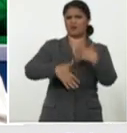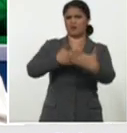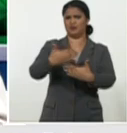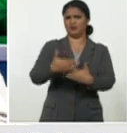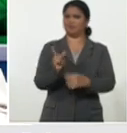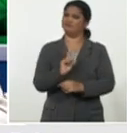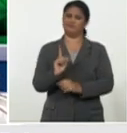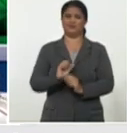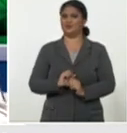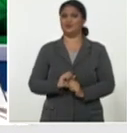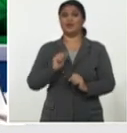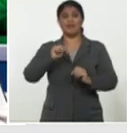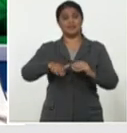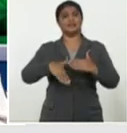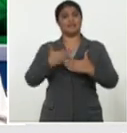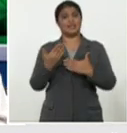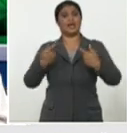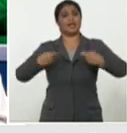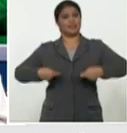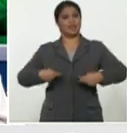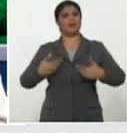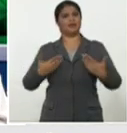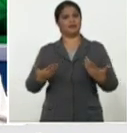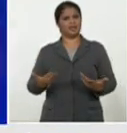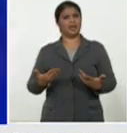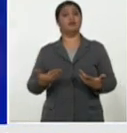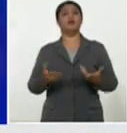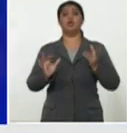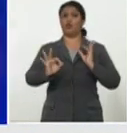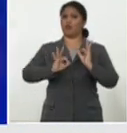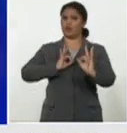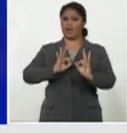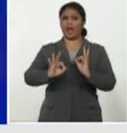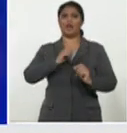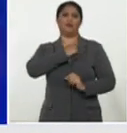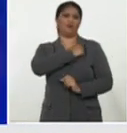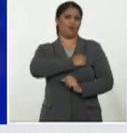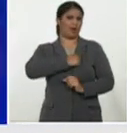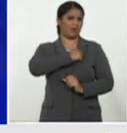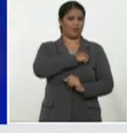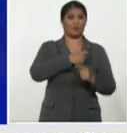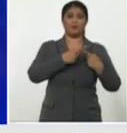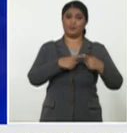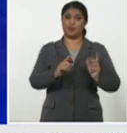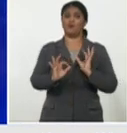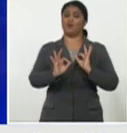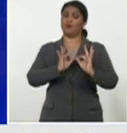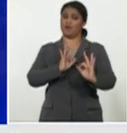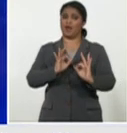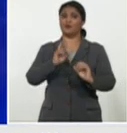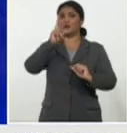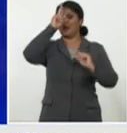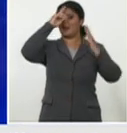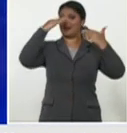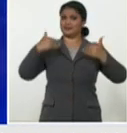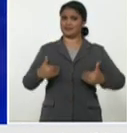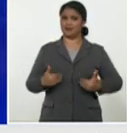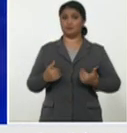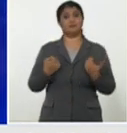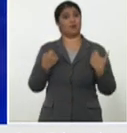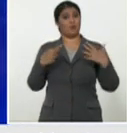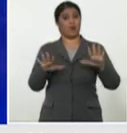momentos de mucha unión y de mucha confraternidad. Y ojalá que sea este el último Día de las Madres en pandemia. Así esperamos, estamos casi